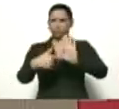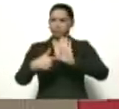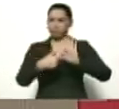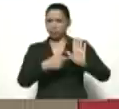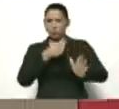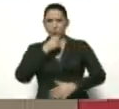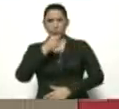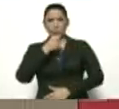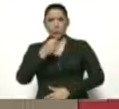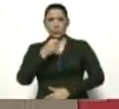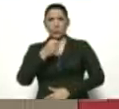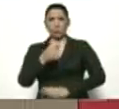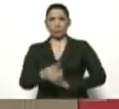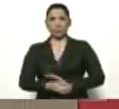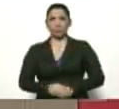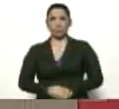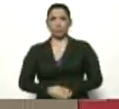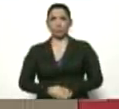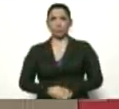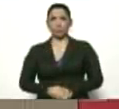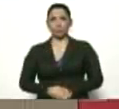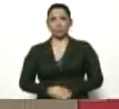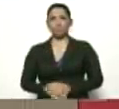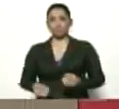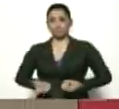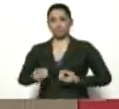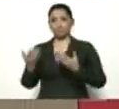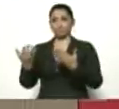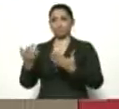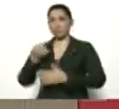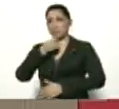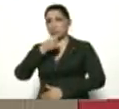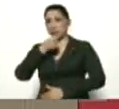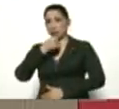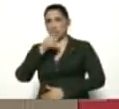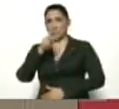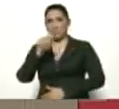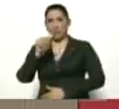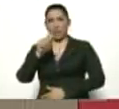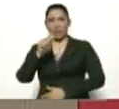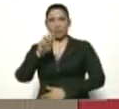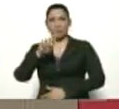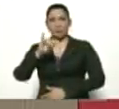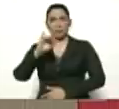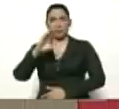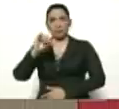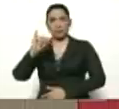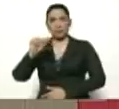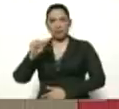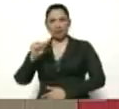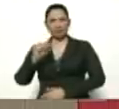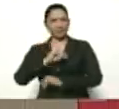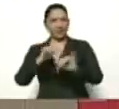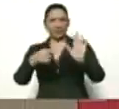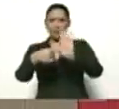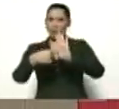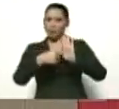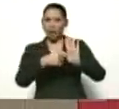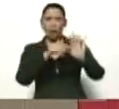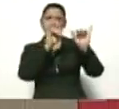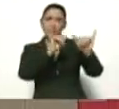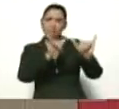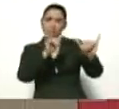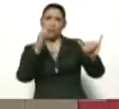entrevista en la entrevista que le ofreciera a la periodista patricia poleo ya que ha demostrado con el audio que el mismo mostró